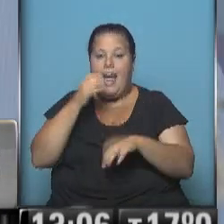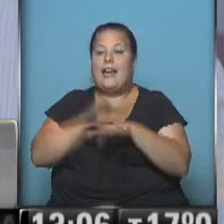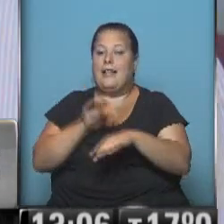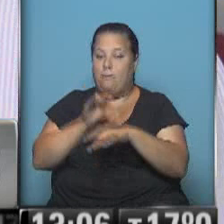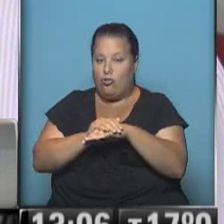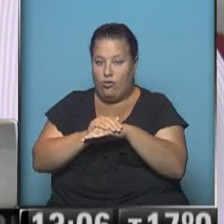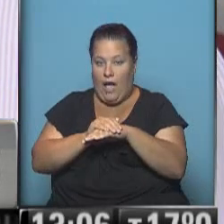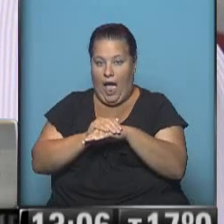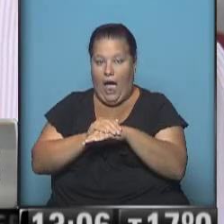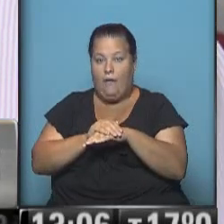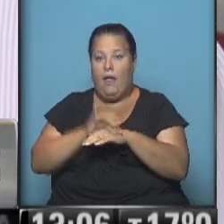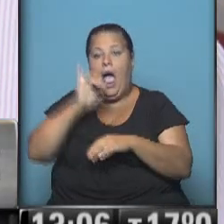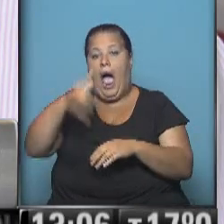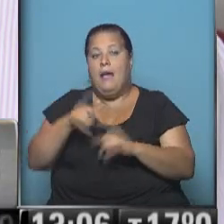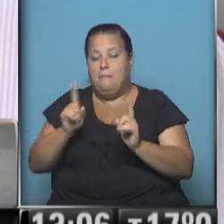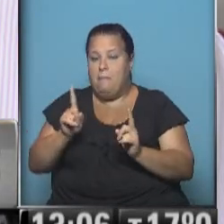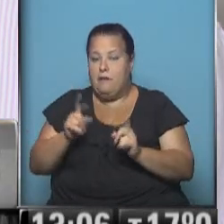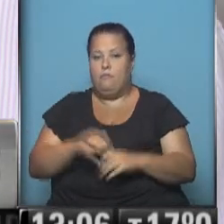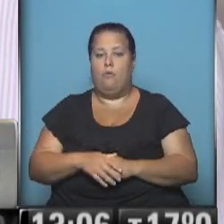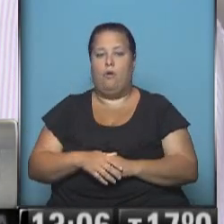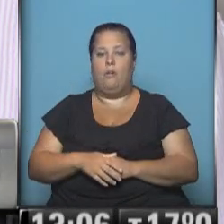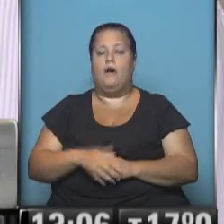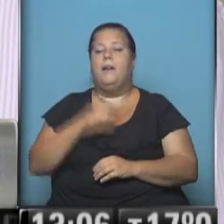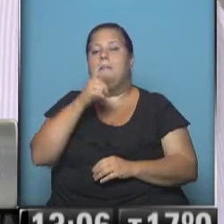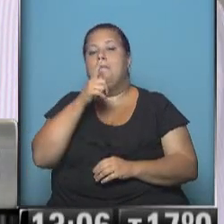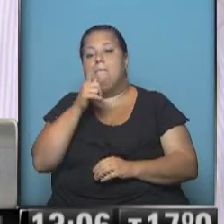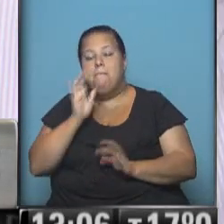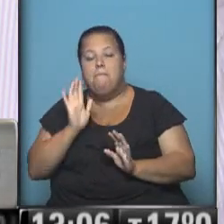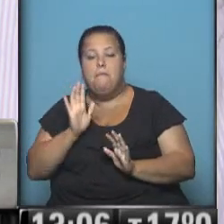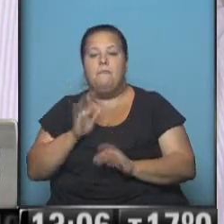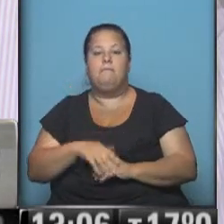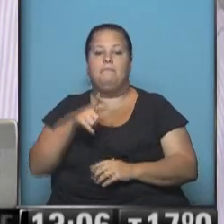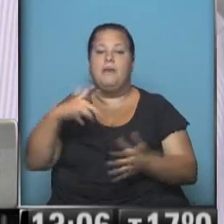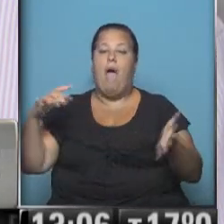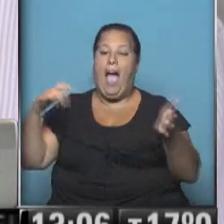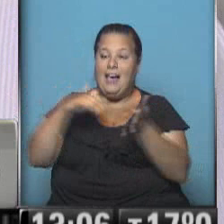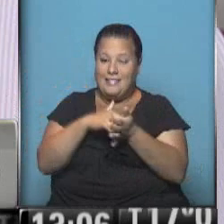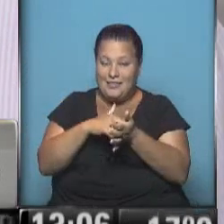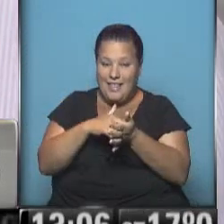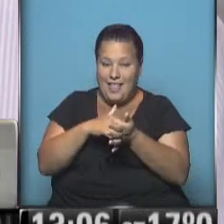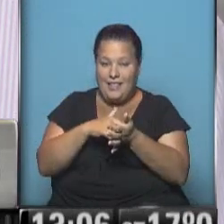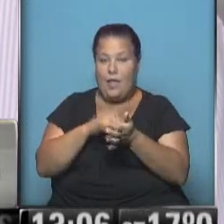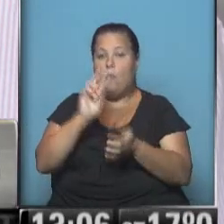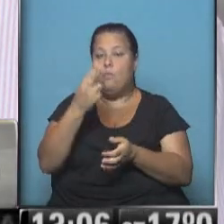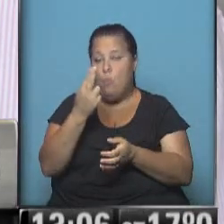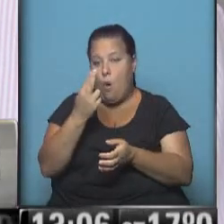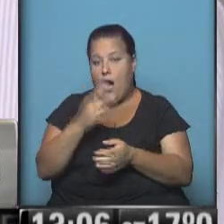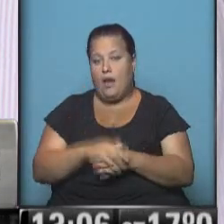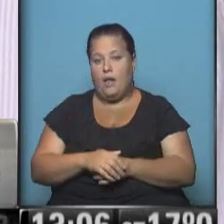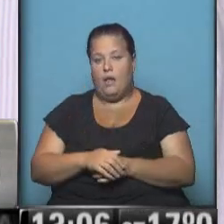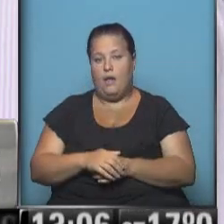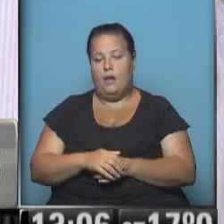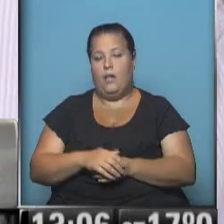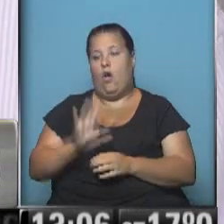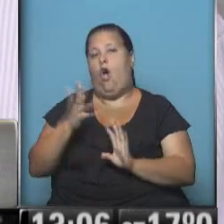acto concebido por él que nos llevaría a este accidente donde fallecen o